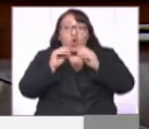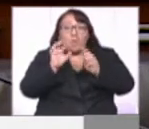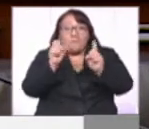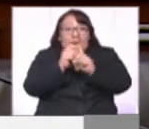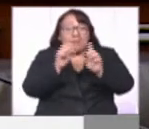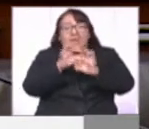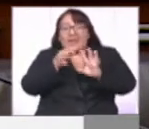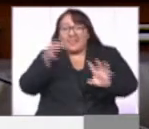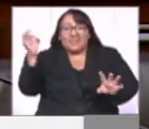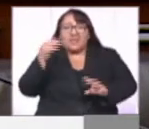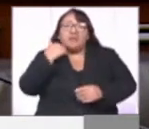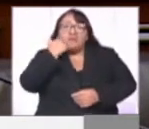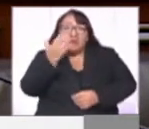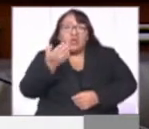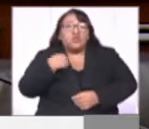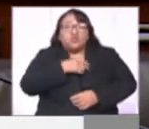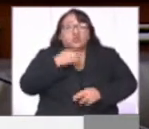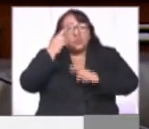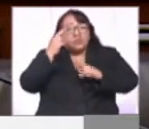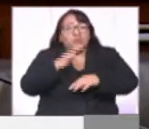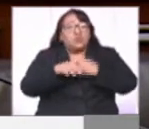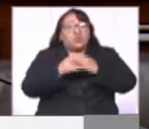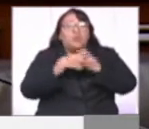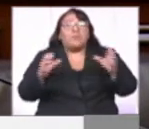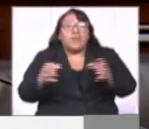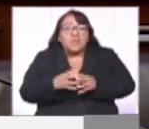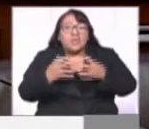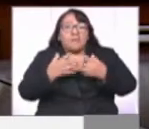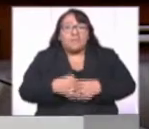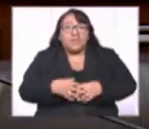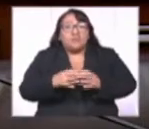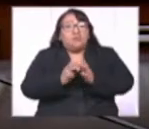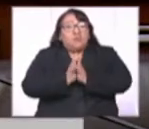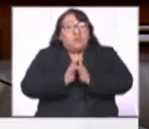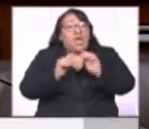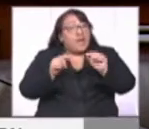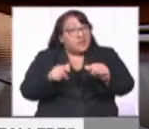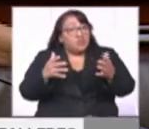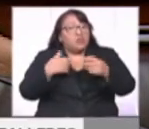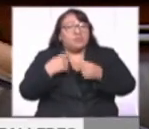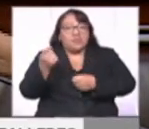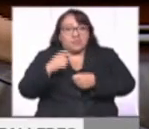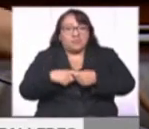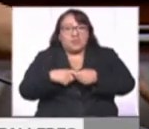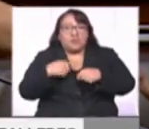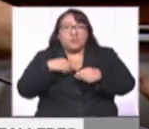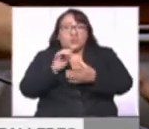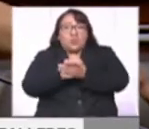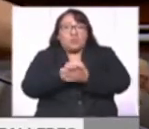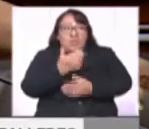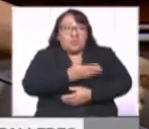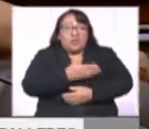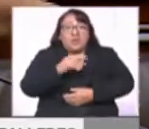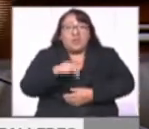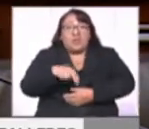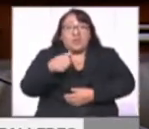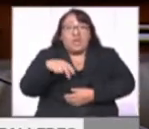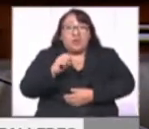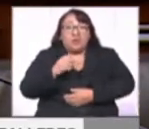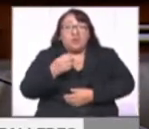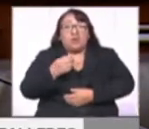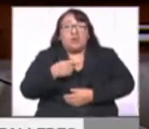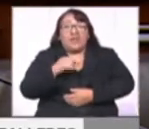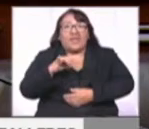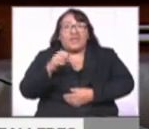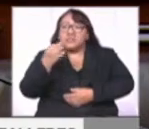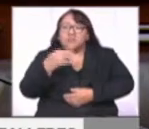las normas que favorecen a las pequeñas, a las medianas empresas. Y ahí es donde participaba nuestro amigo Nano Guerra García,